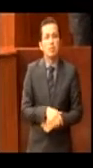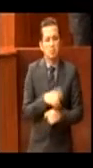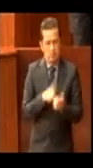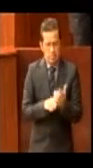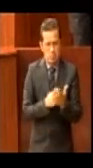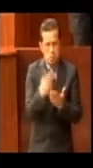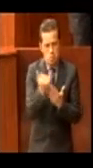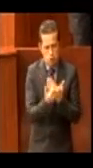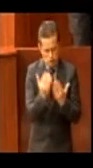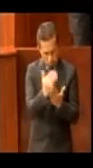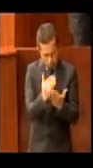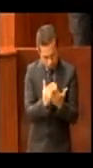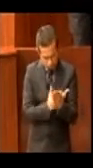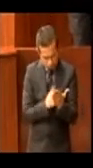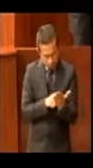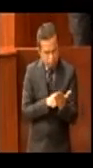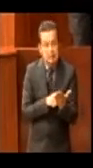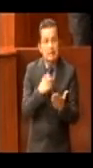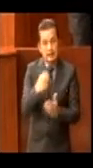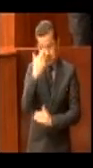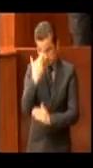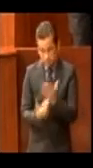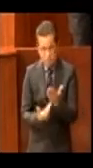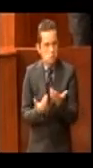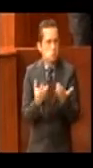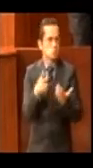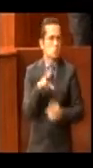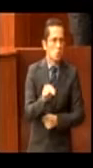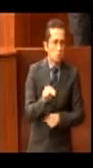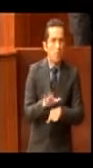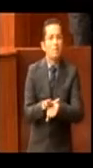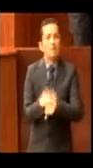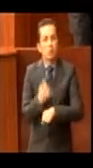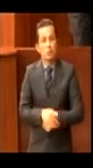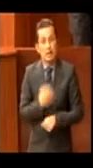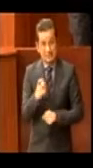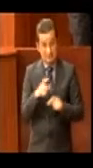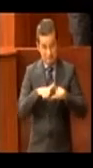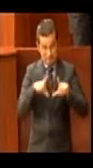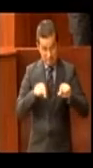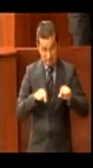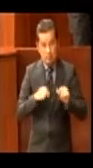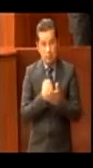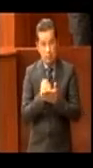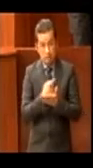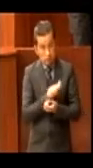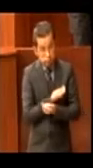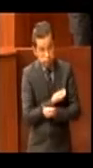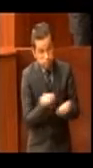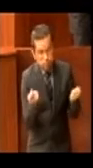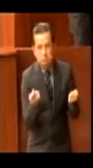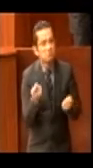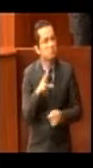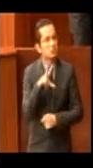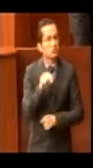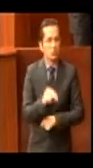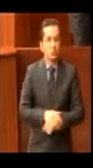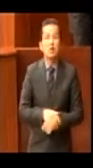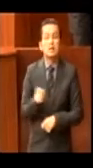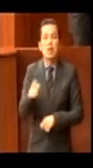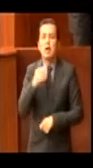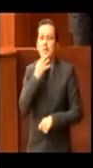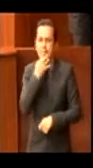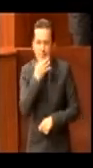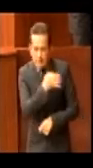infracción porque las tarjetas no se emitieron ni distribuyeron únicamente se anunció que se entregarían a partir del 1 de